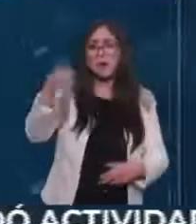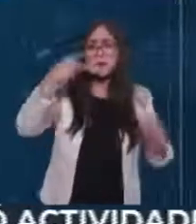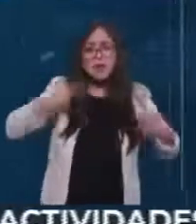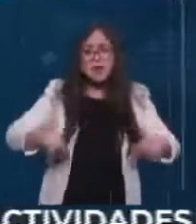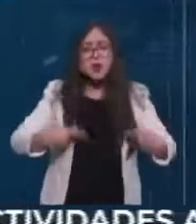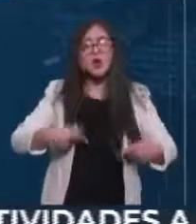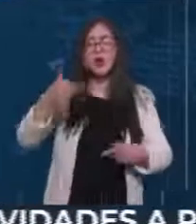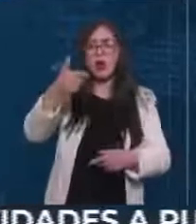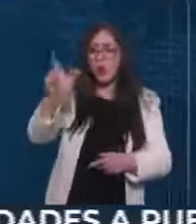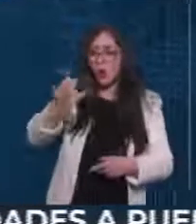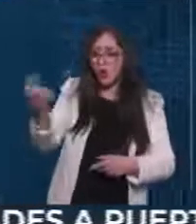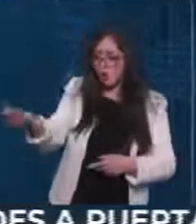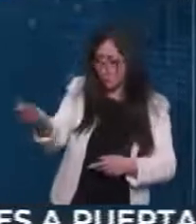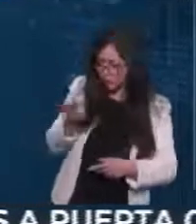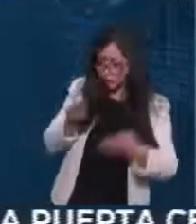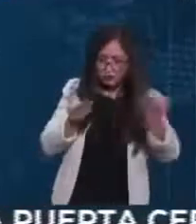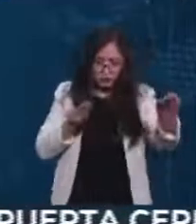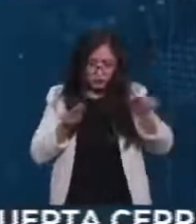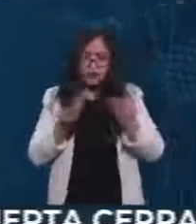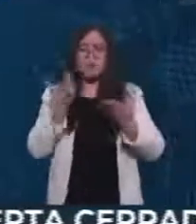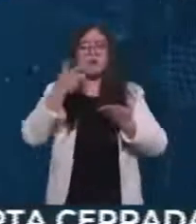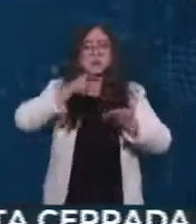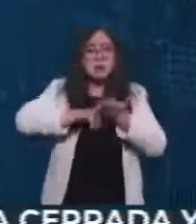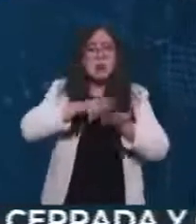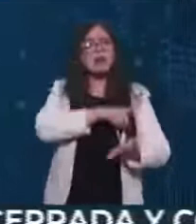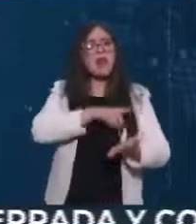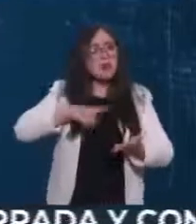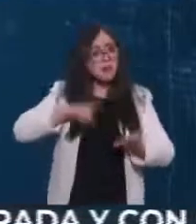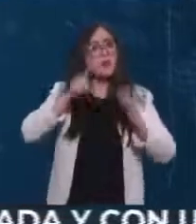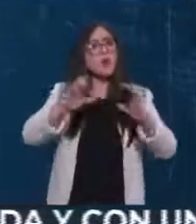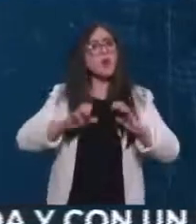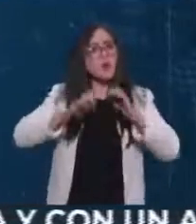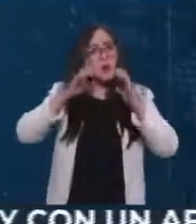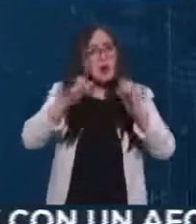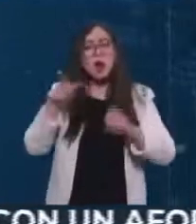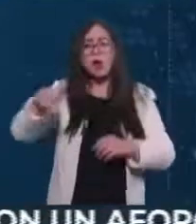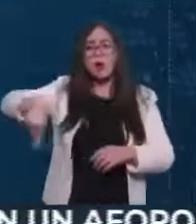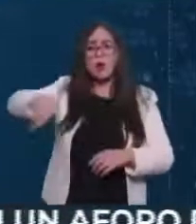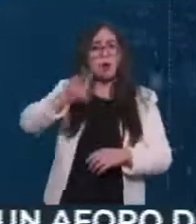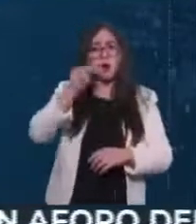se interpretan estas cifras también, ¿no? No saltar a conclusiones. Muchas